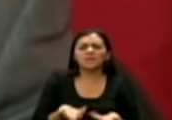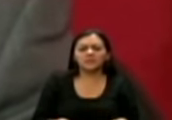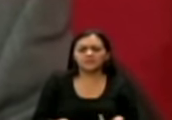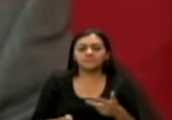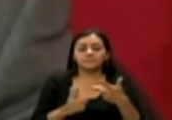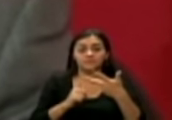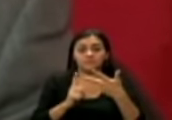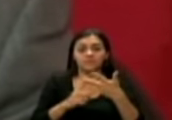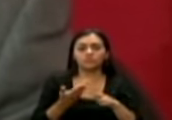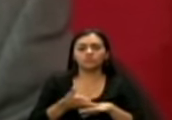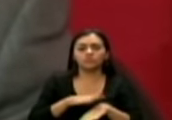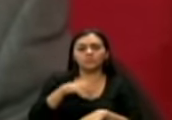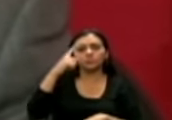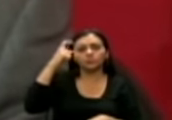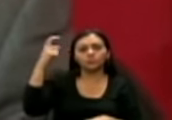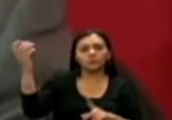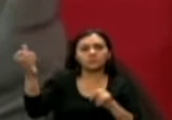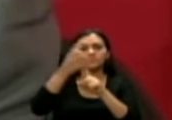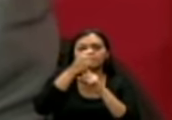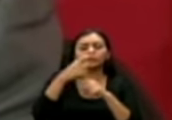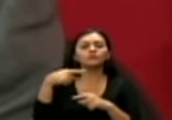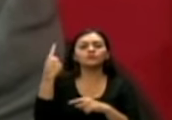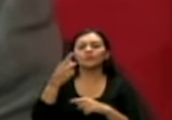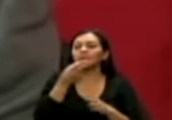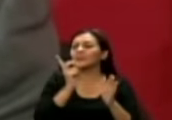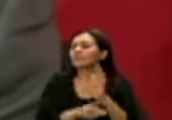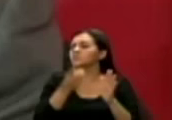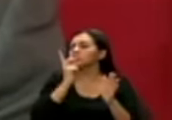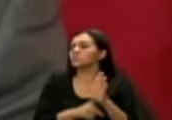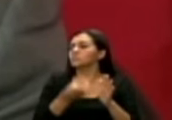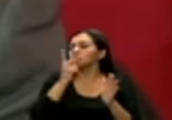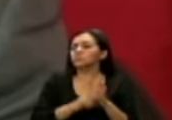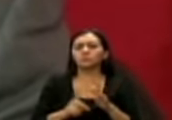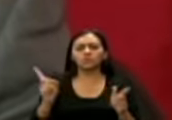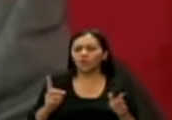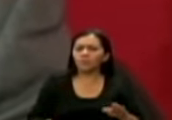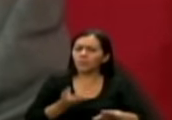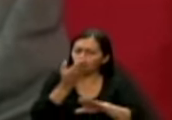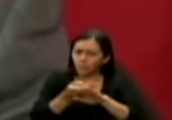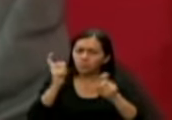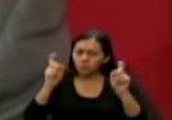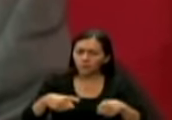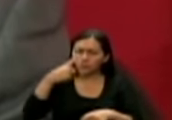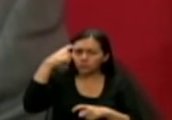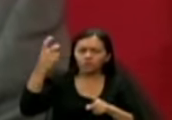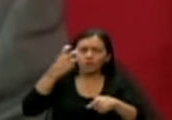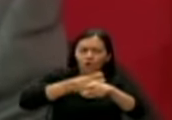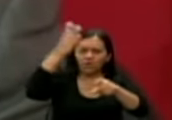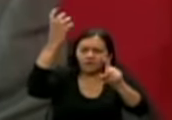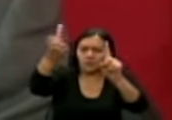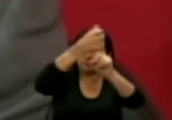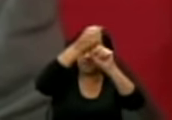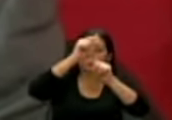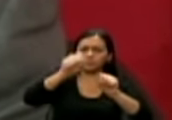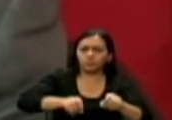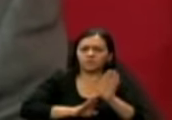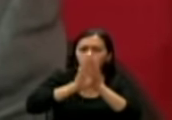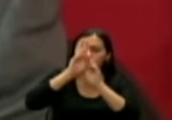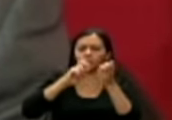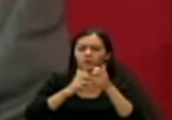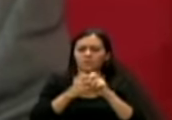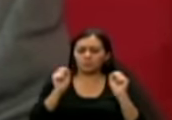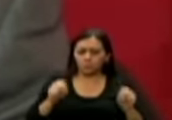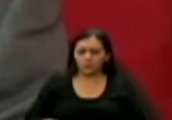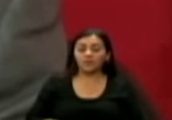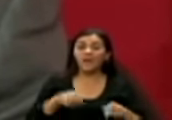tema de la esperanza. No solo movilizar por las denuncias, sino plantear que hay perspectivas concretas de avance y de superación de los problemas. Yo